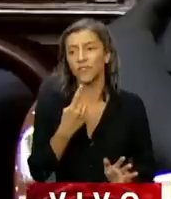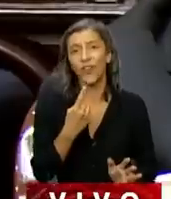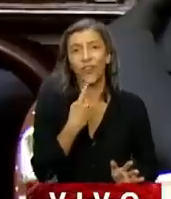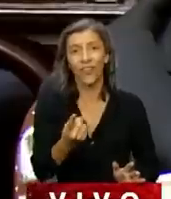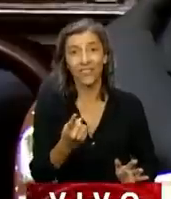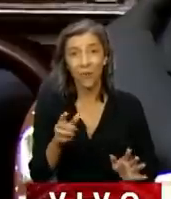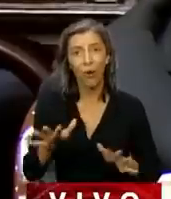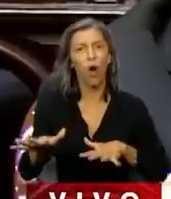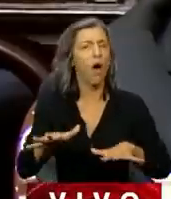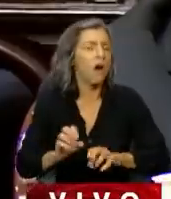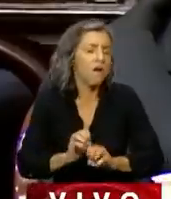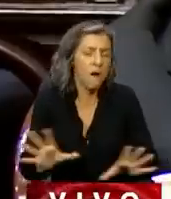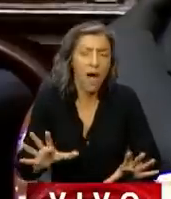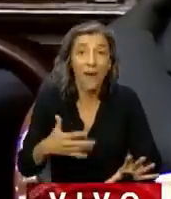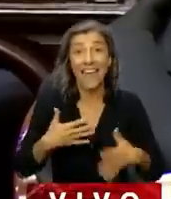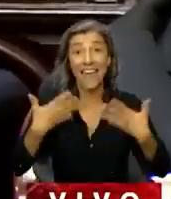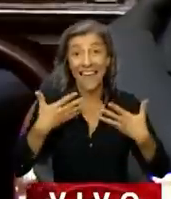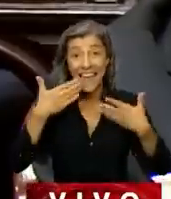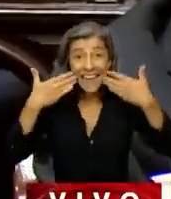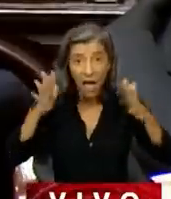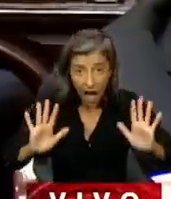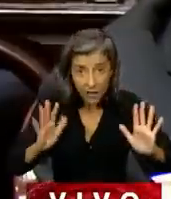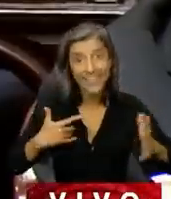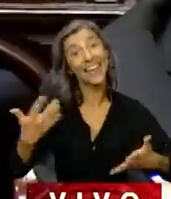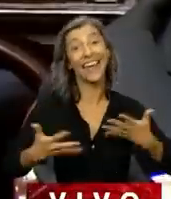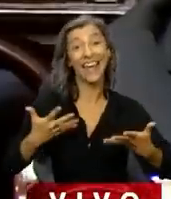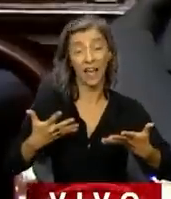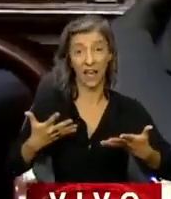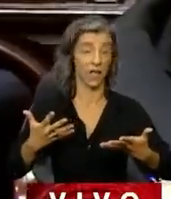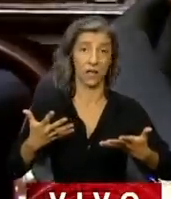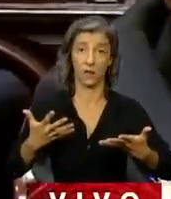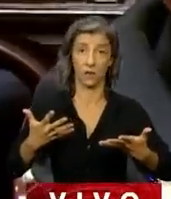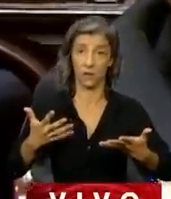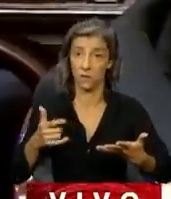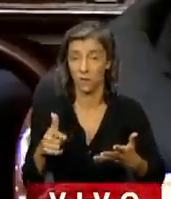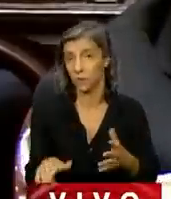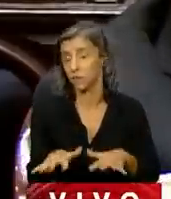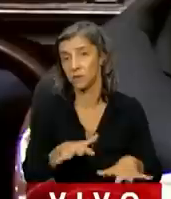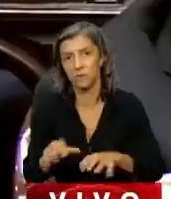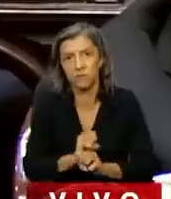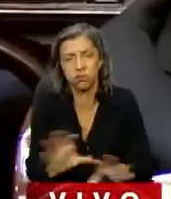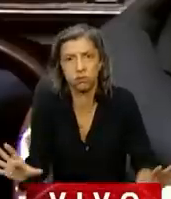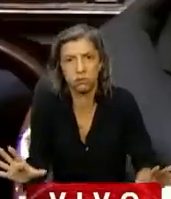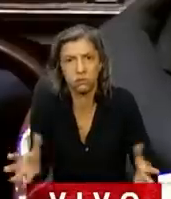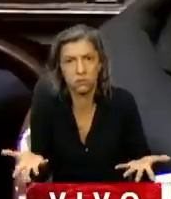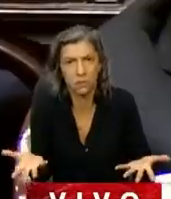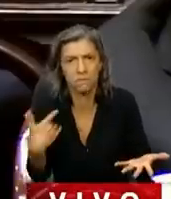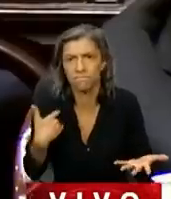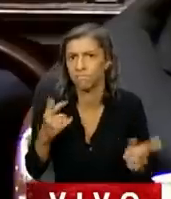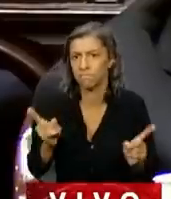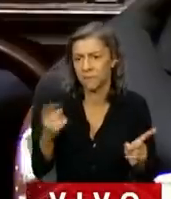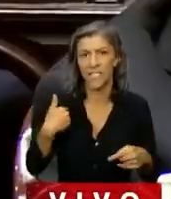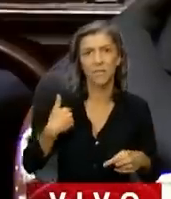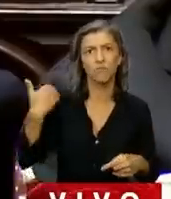contentos. De extrema gravedad con un combo peligroso que se conforma por debilidad institucional,